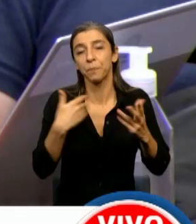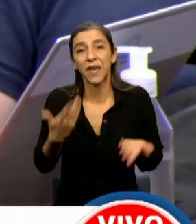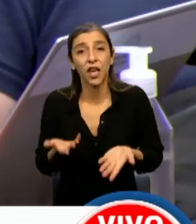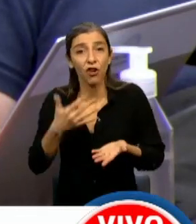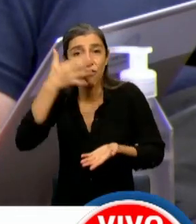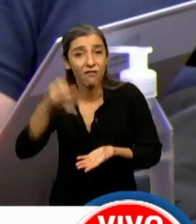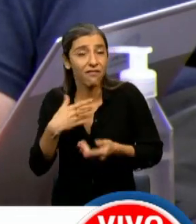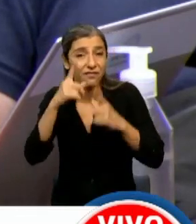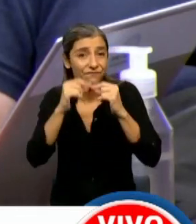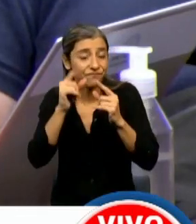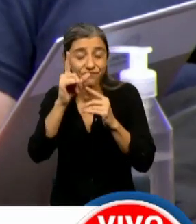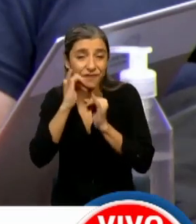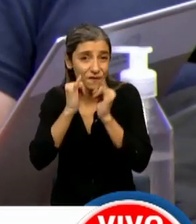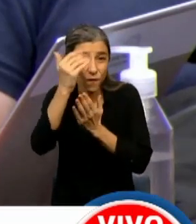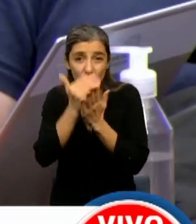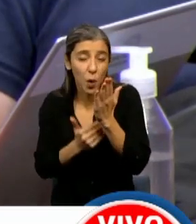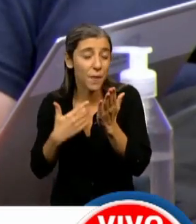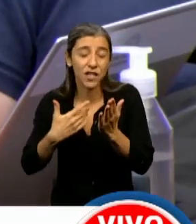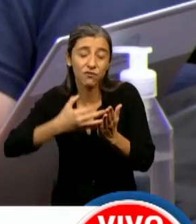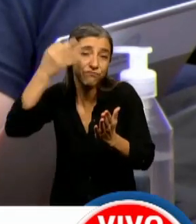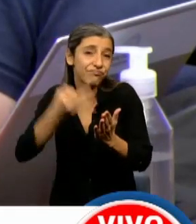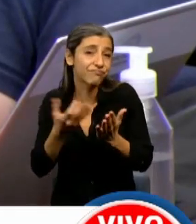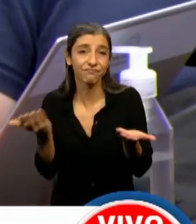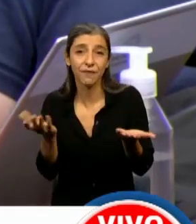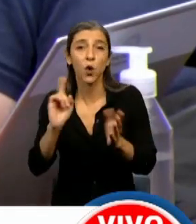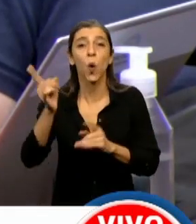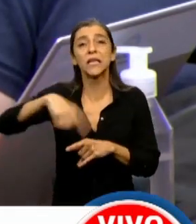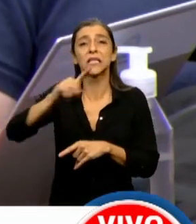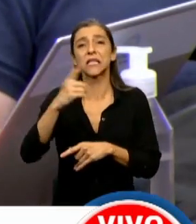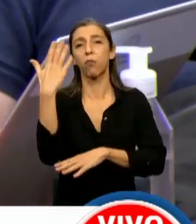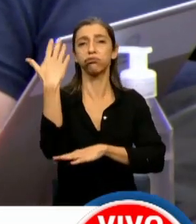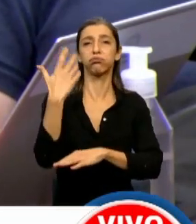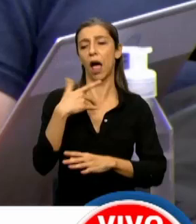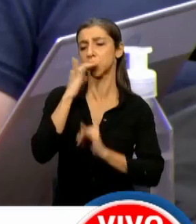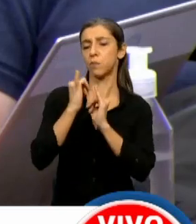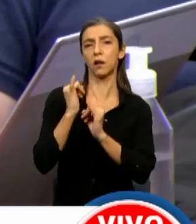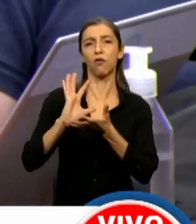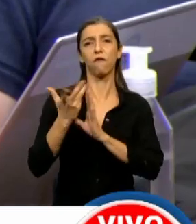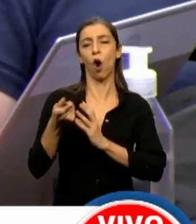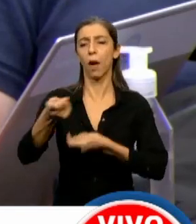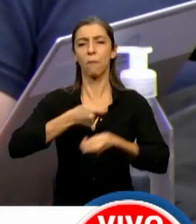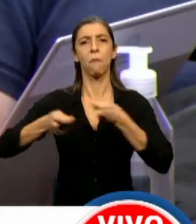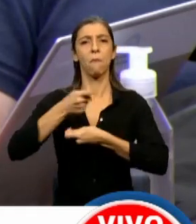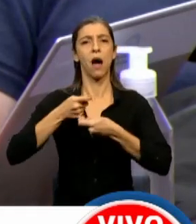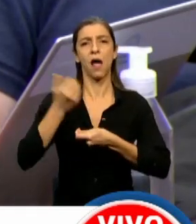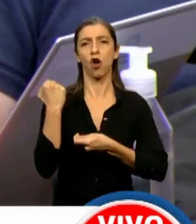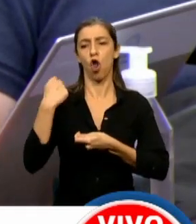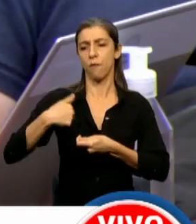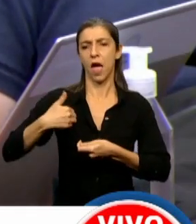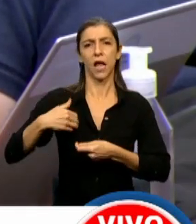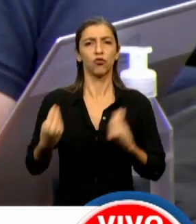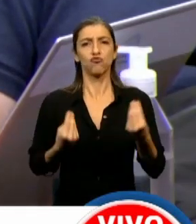datos para venir a dar cátedra diciendo cómo habría que gestionar la economía argentina.